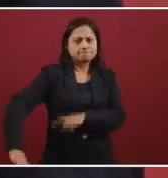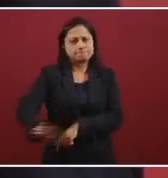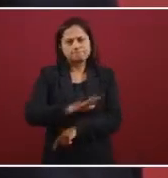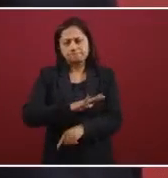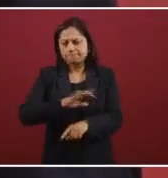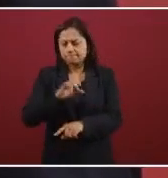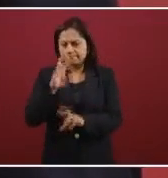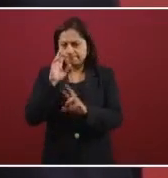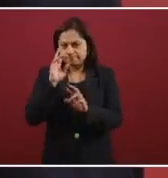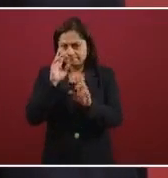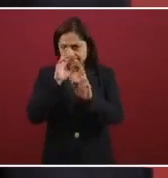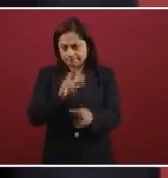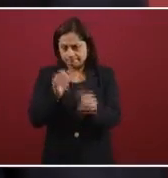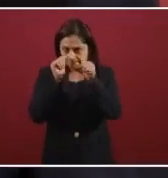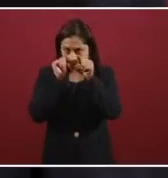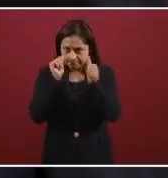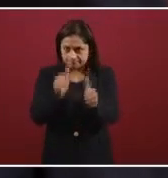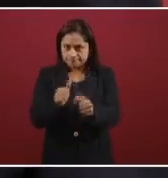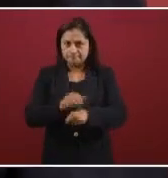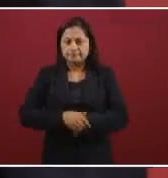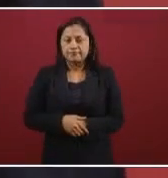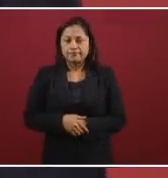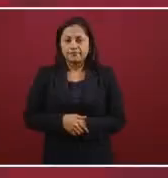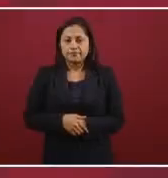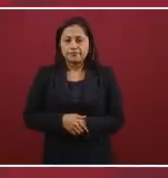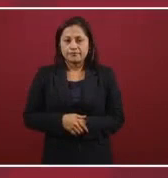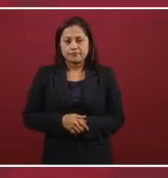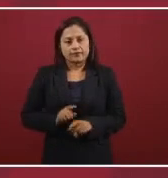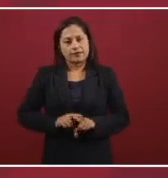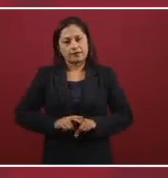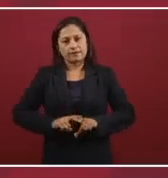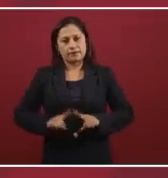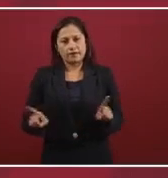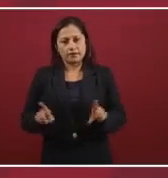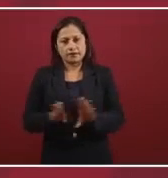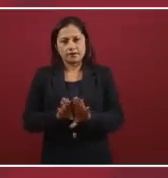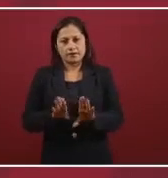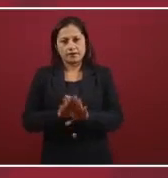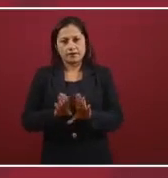no el de Su Alteza Serenísima,